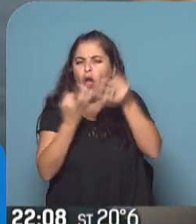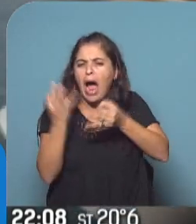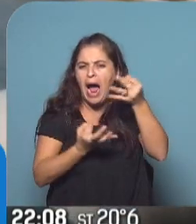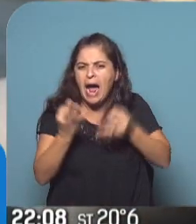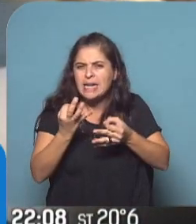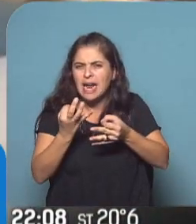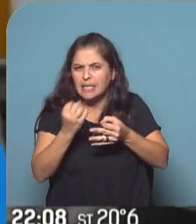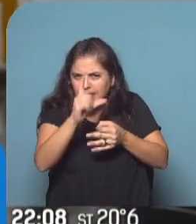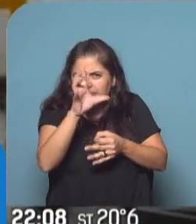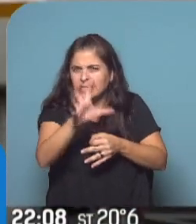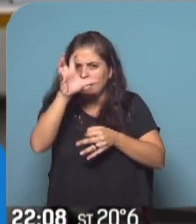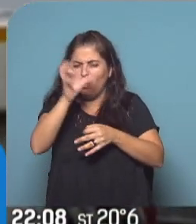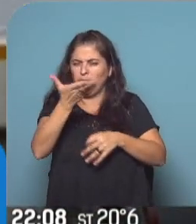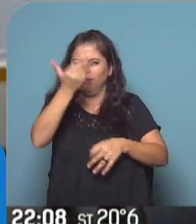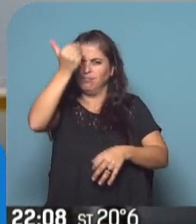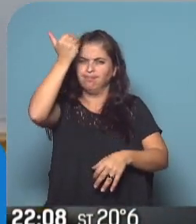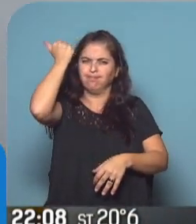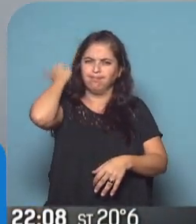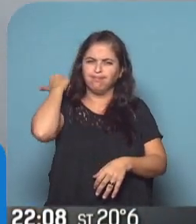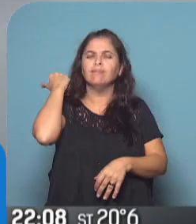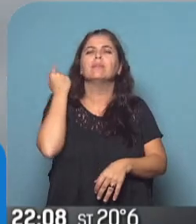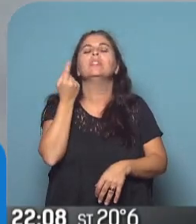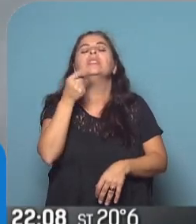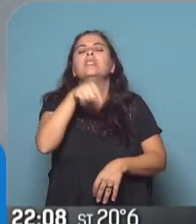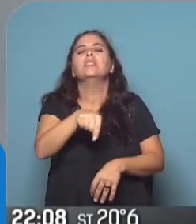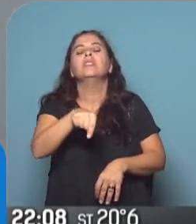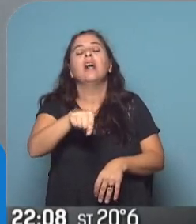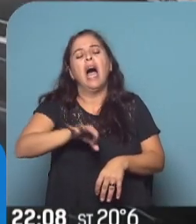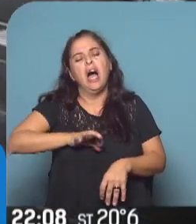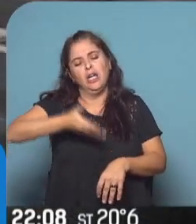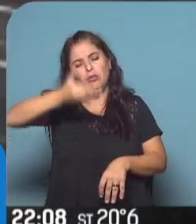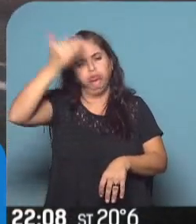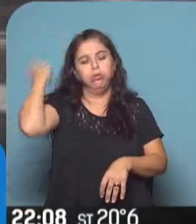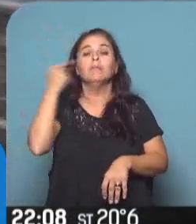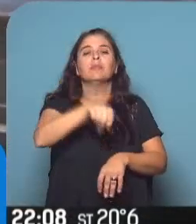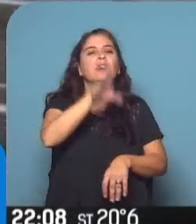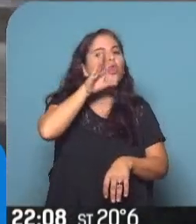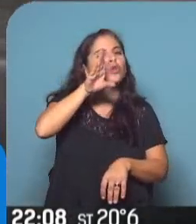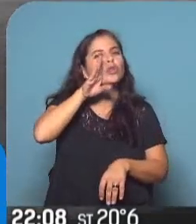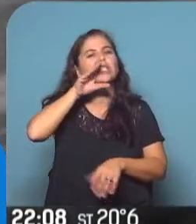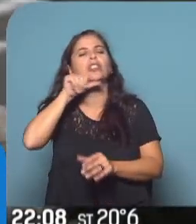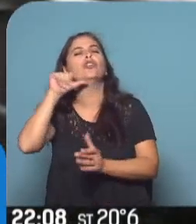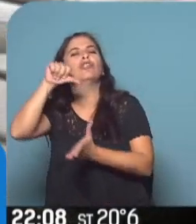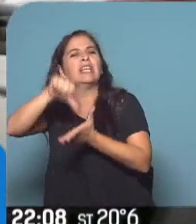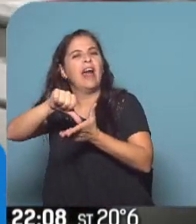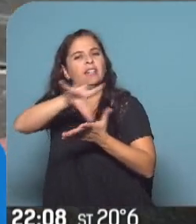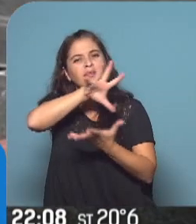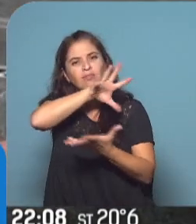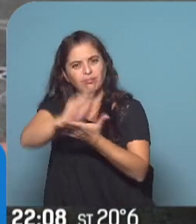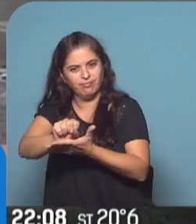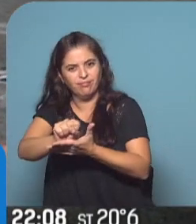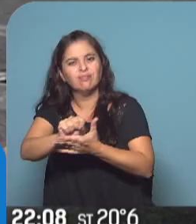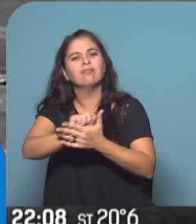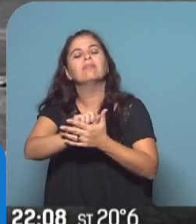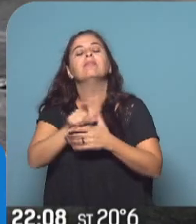la invasión a Irak. Ante estas perspectivas, el influyente diario The Washington Post publicó un análisis alarmante, advirtiendo que una